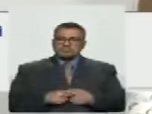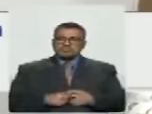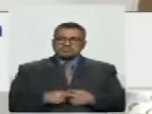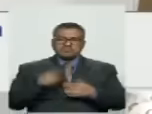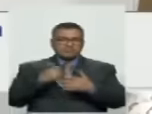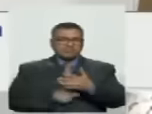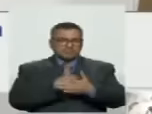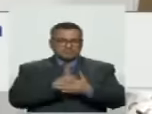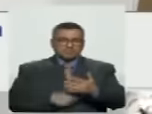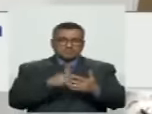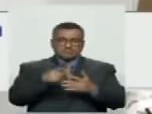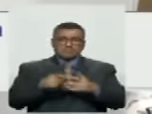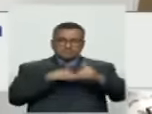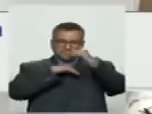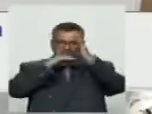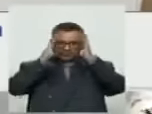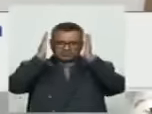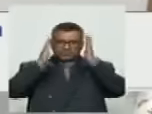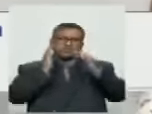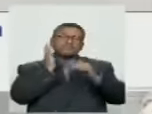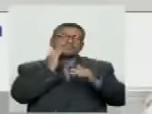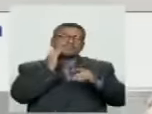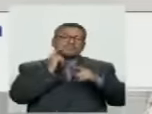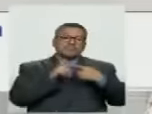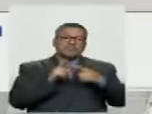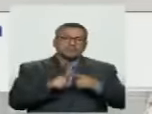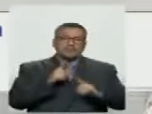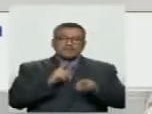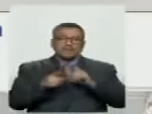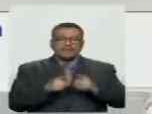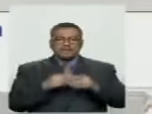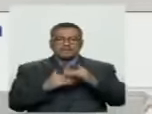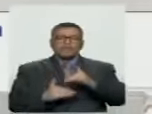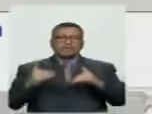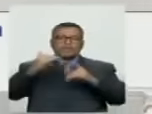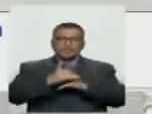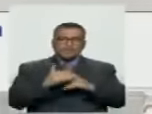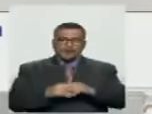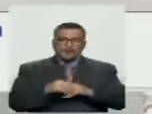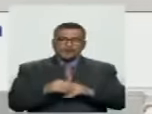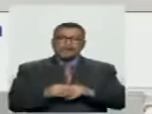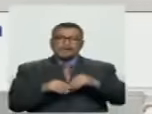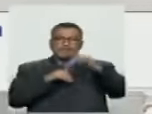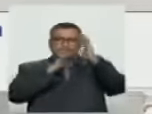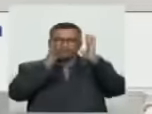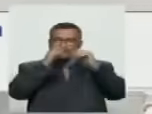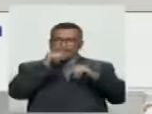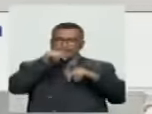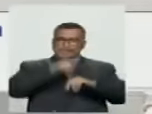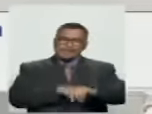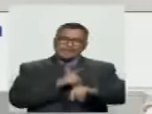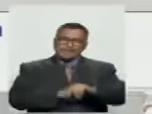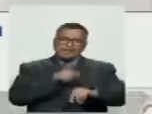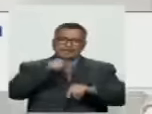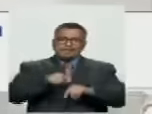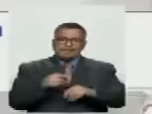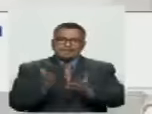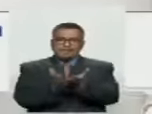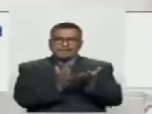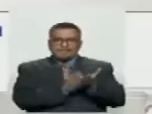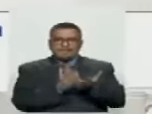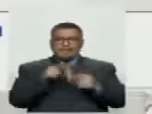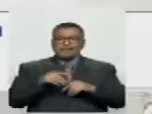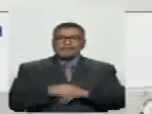Aniquila, por ejemplo, la atención. Y por eso hay un auge mayor aún de déficit de atención en estos momentos en nuestras